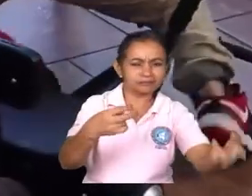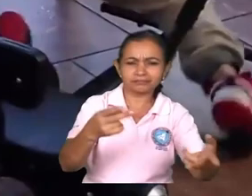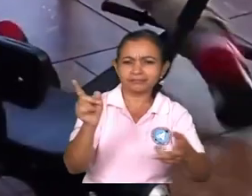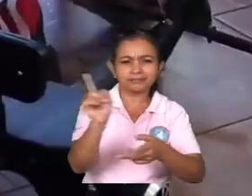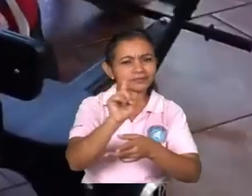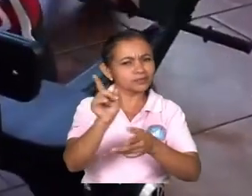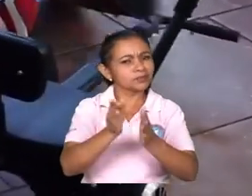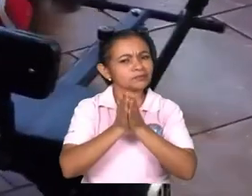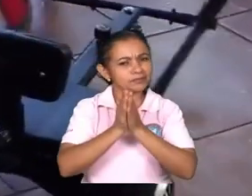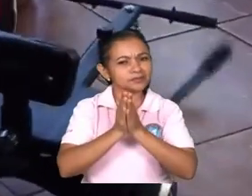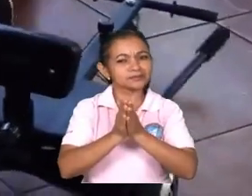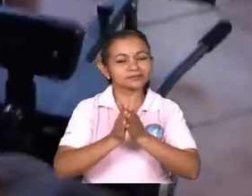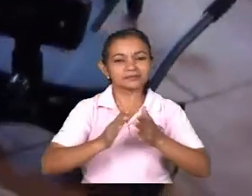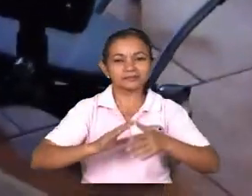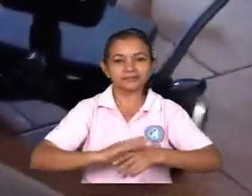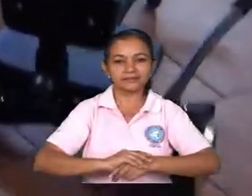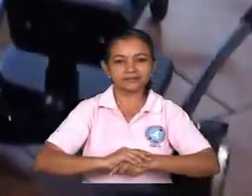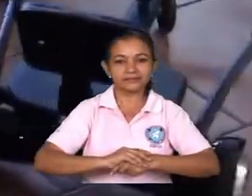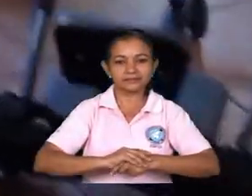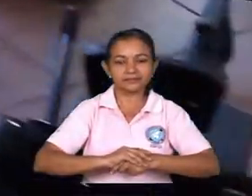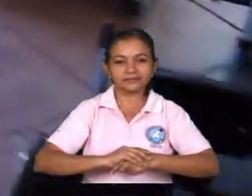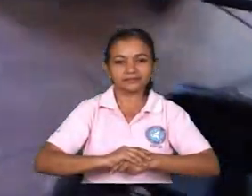Box".